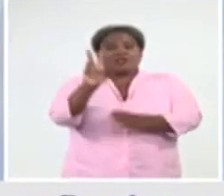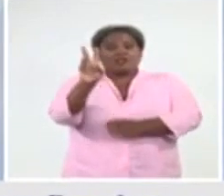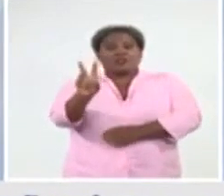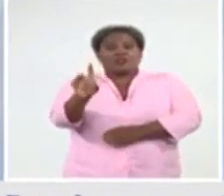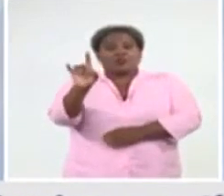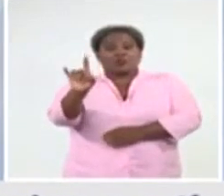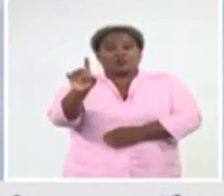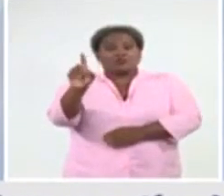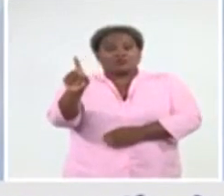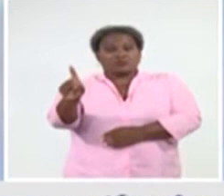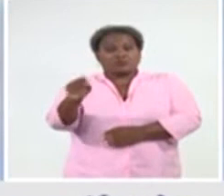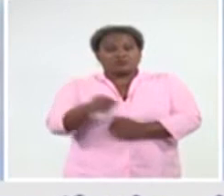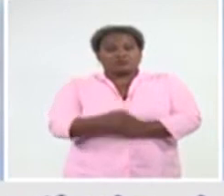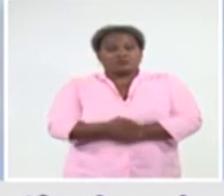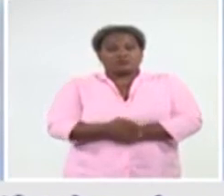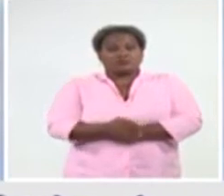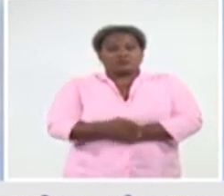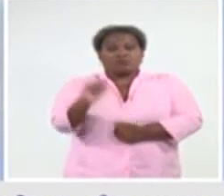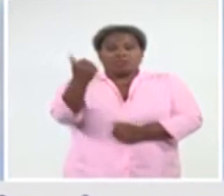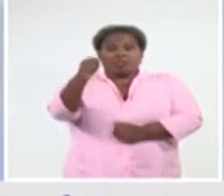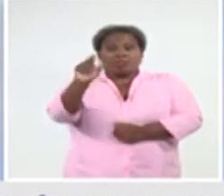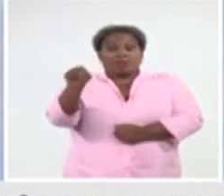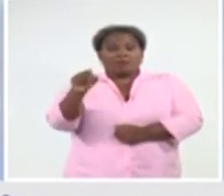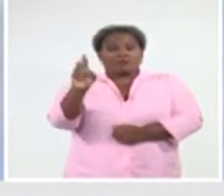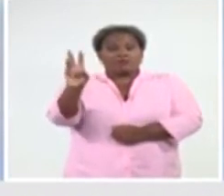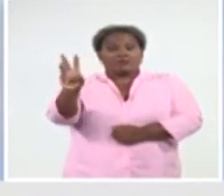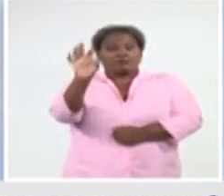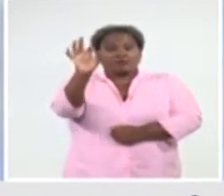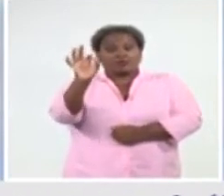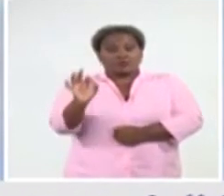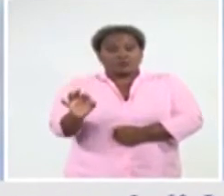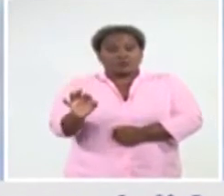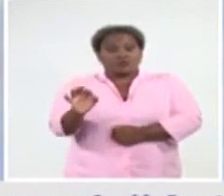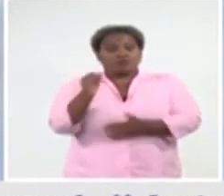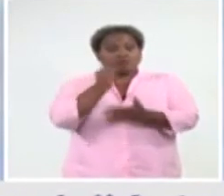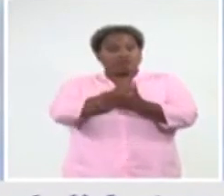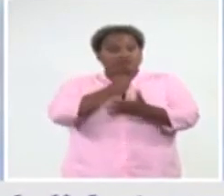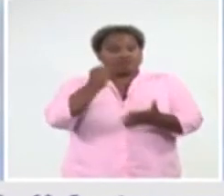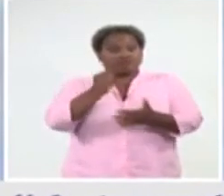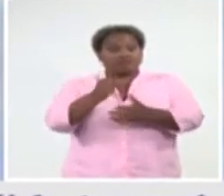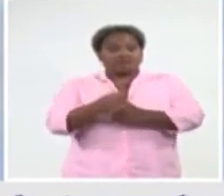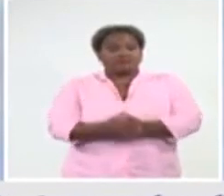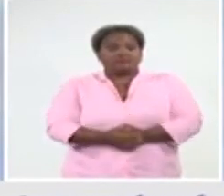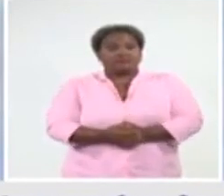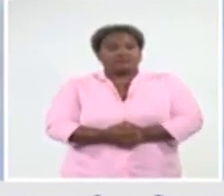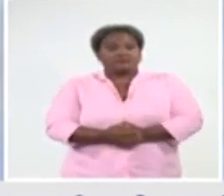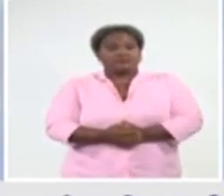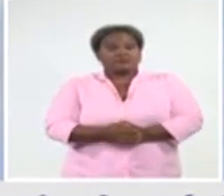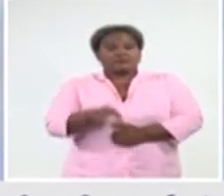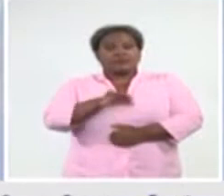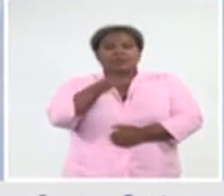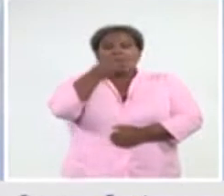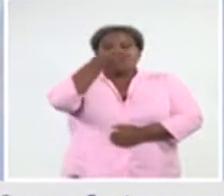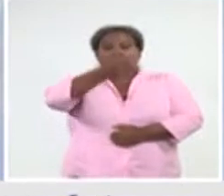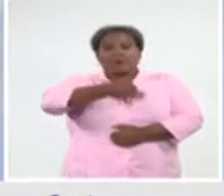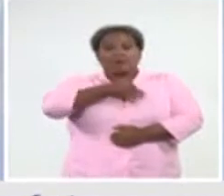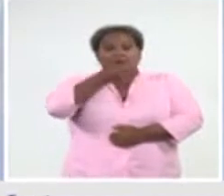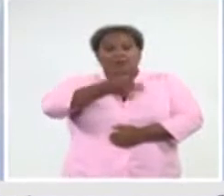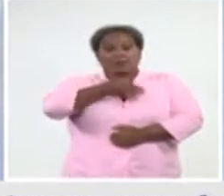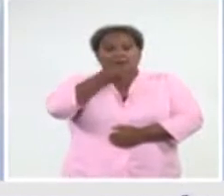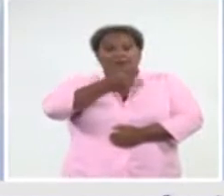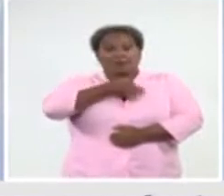47.291, que es el 10,3% de todos los diagnosticados y que, como dijimos, es